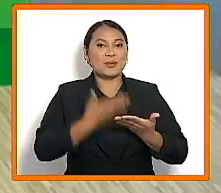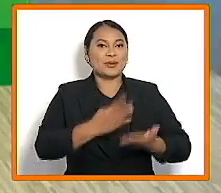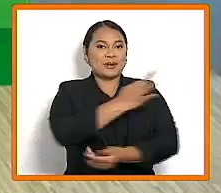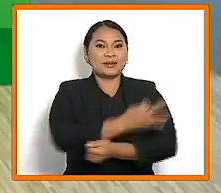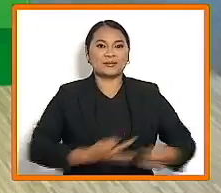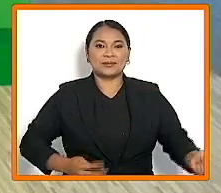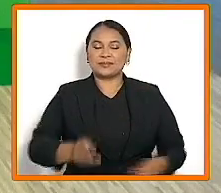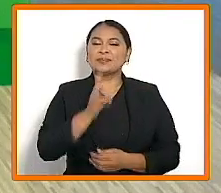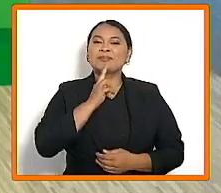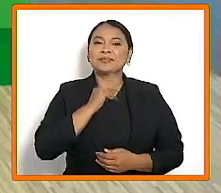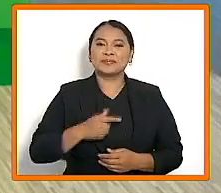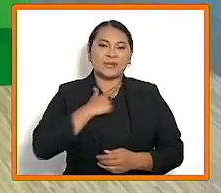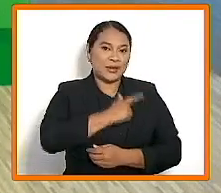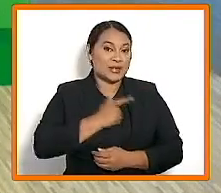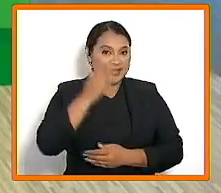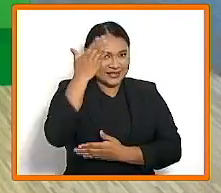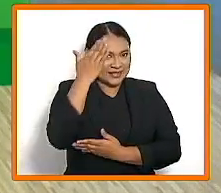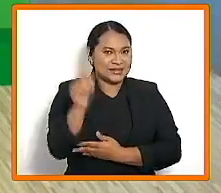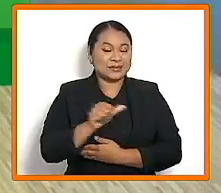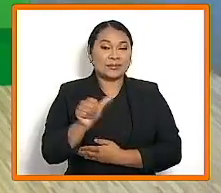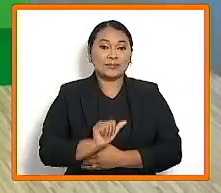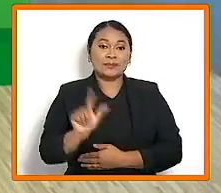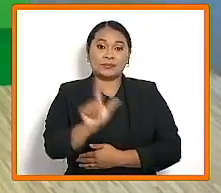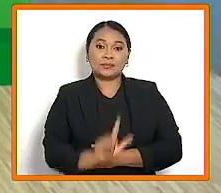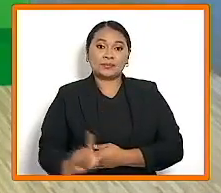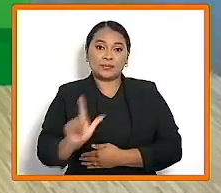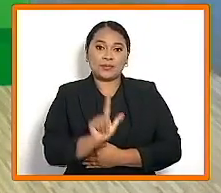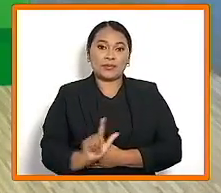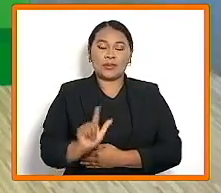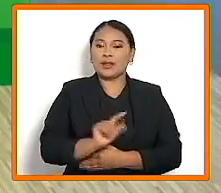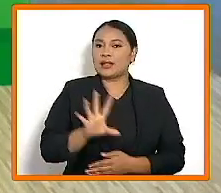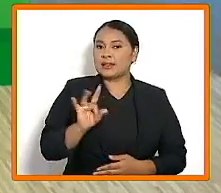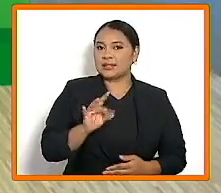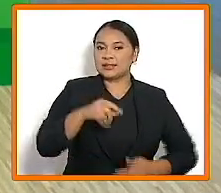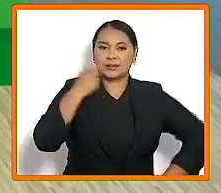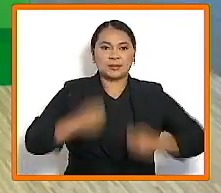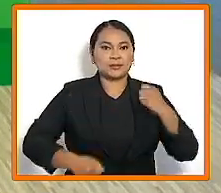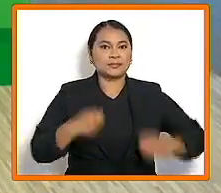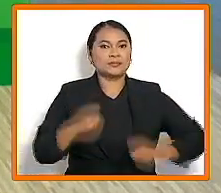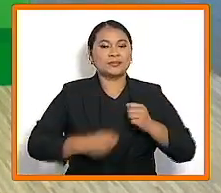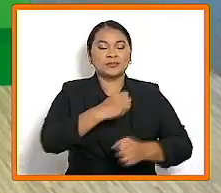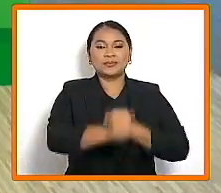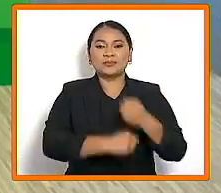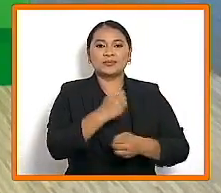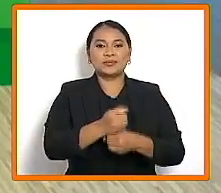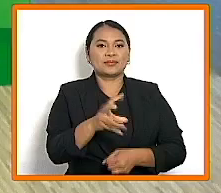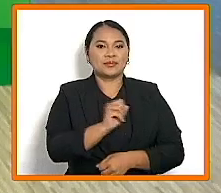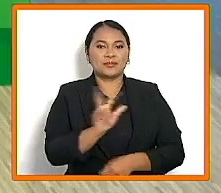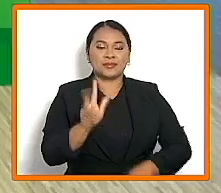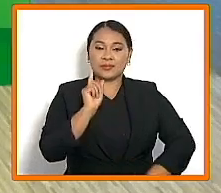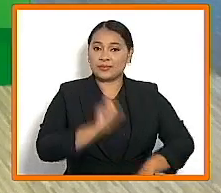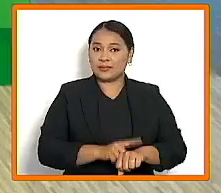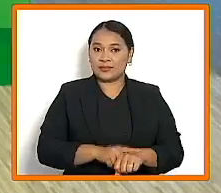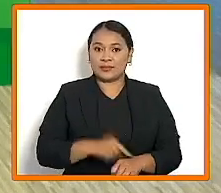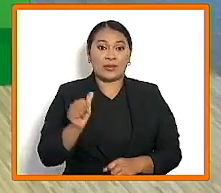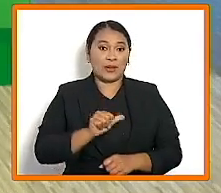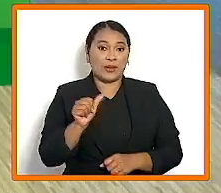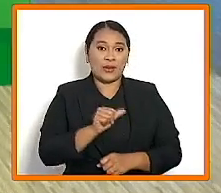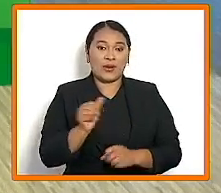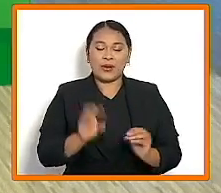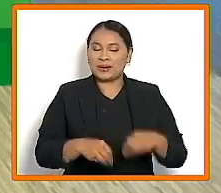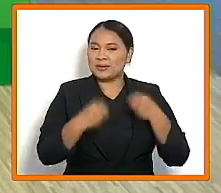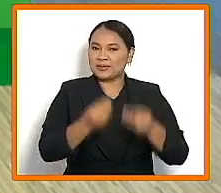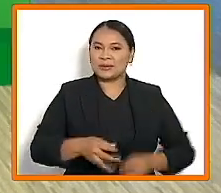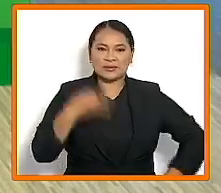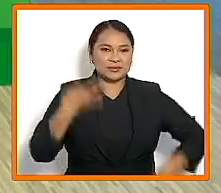tardes, Honduras. Qué placer saludarlos una vez más. Hoy lunes 18 de septiembre del año 2023. Hoy te llevamos mucha alegría y diversión en compañía